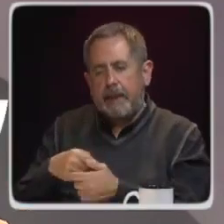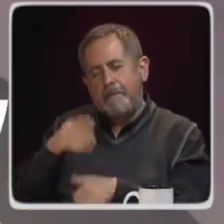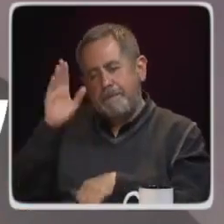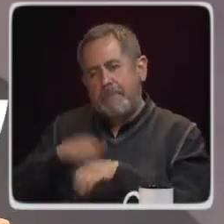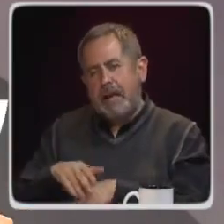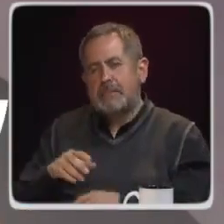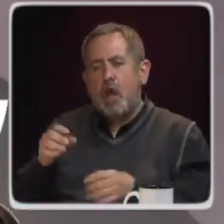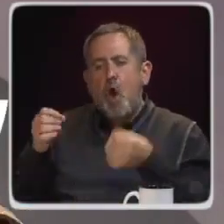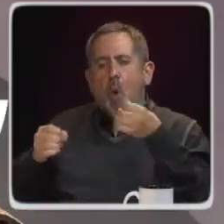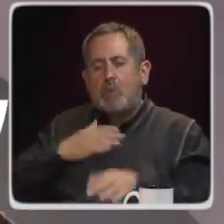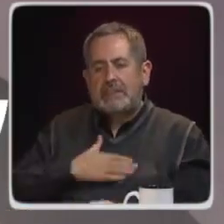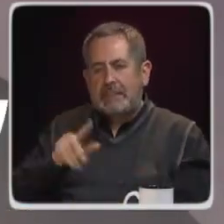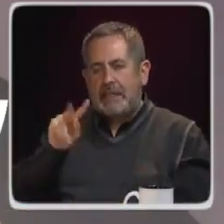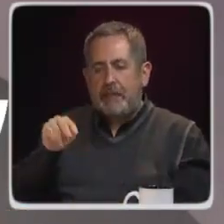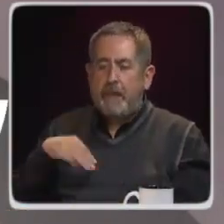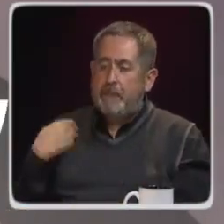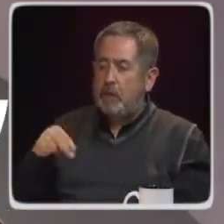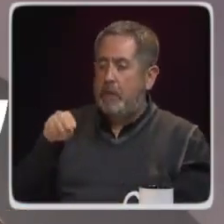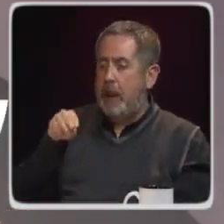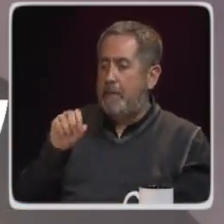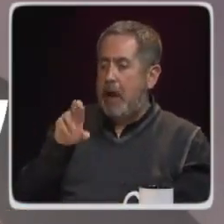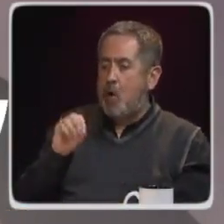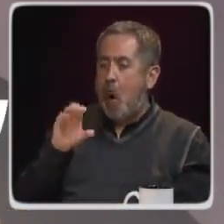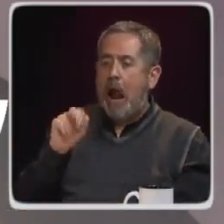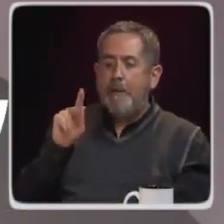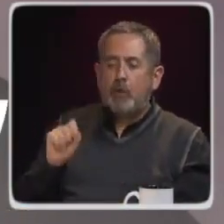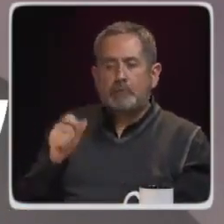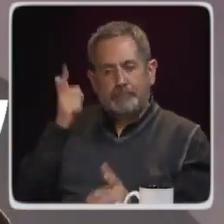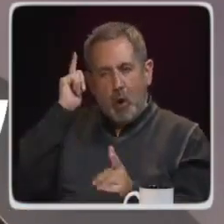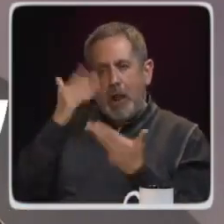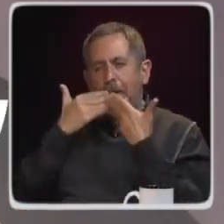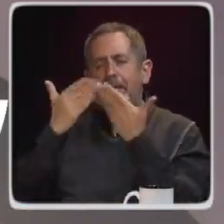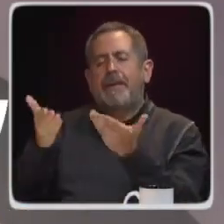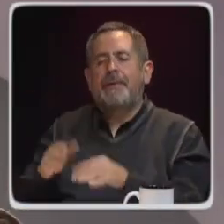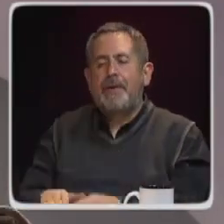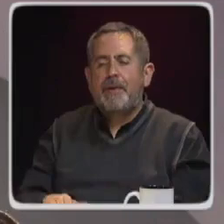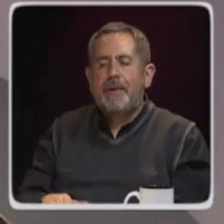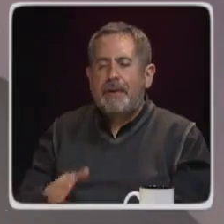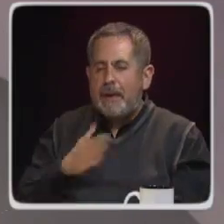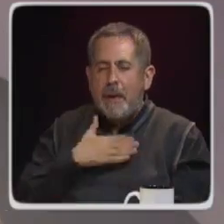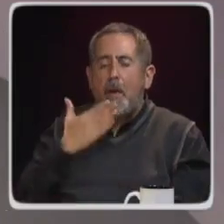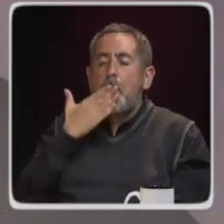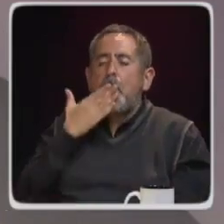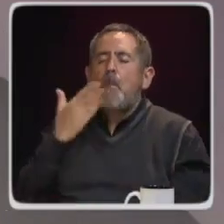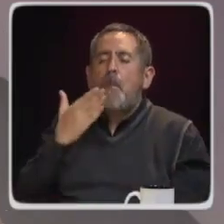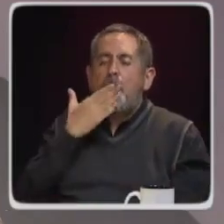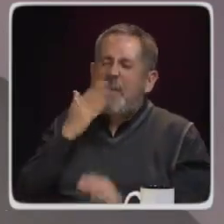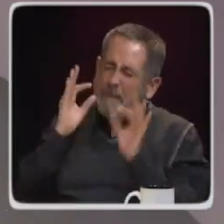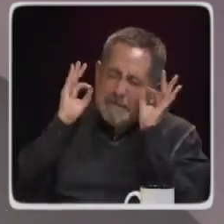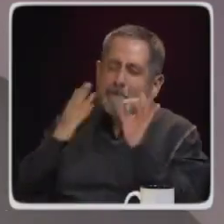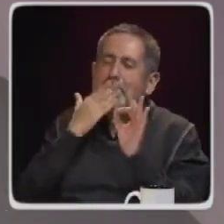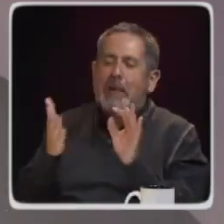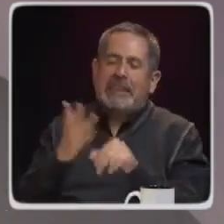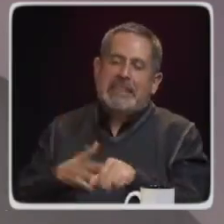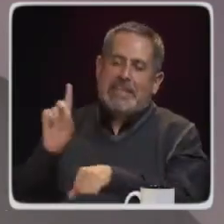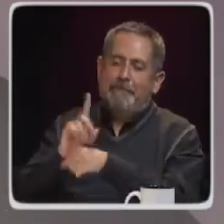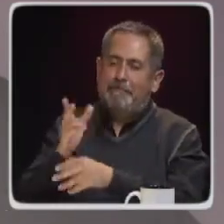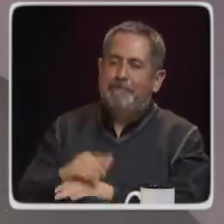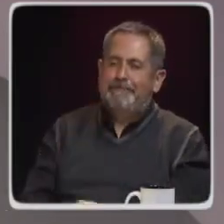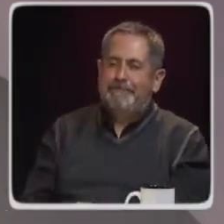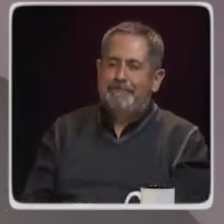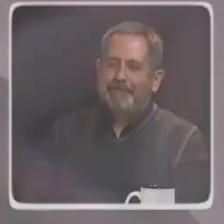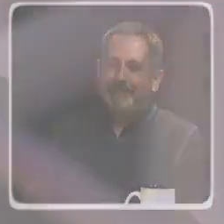nosotros, o sea, es un abuso. Que debería ser la Comisión de Economía, porque, exacto. Porque el tema económico es